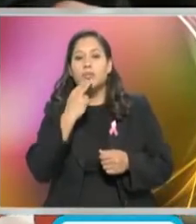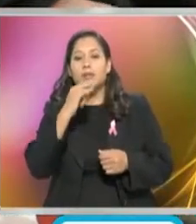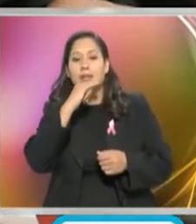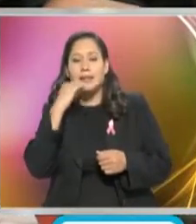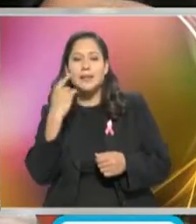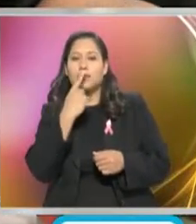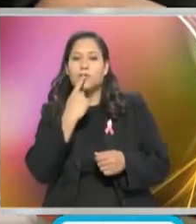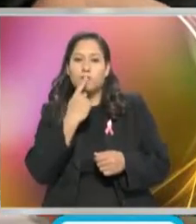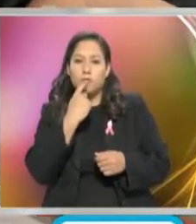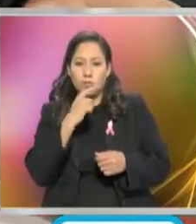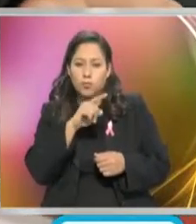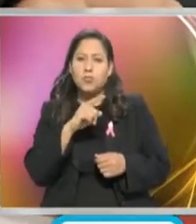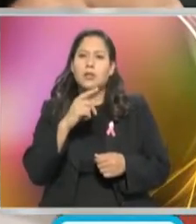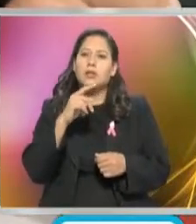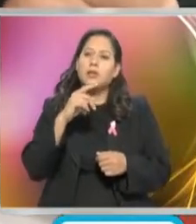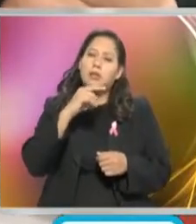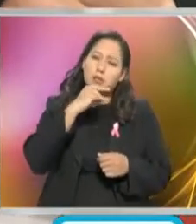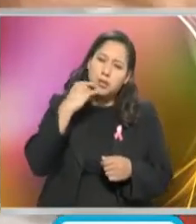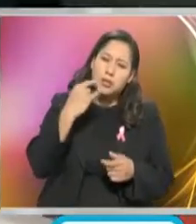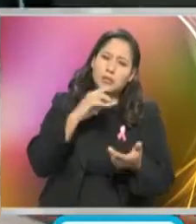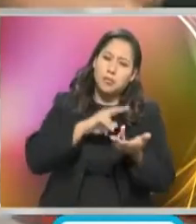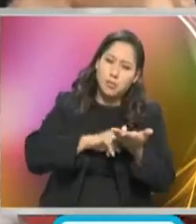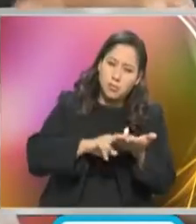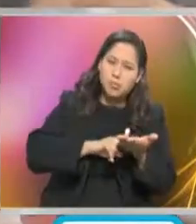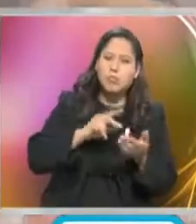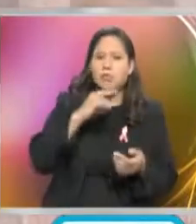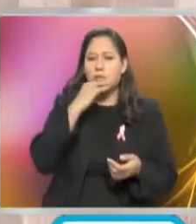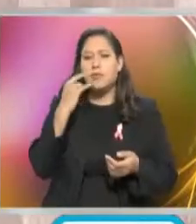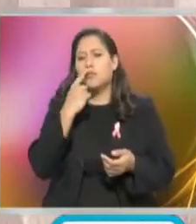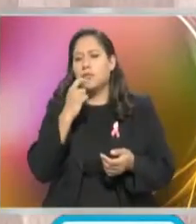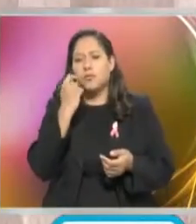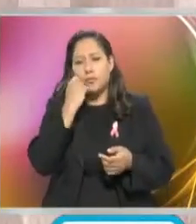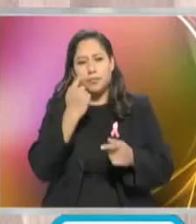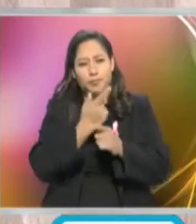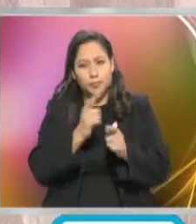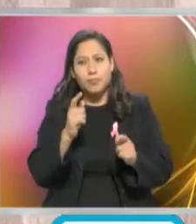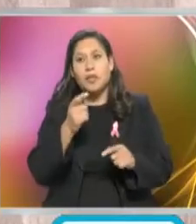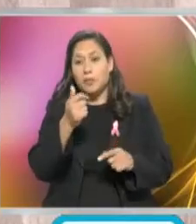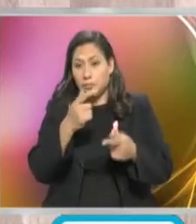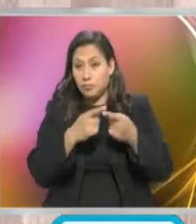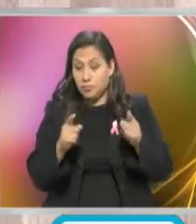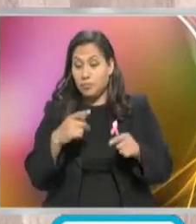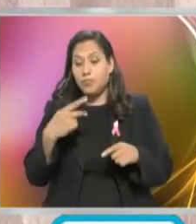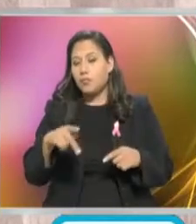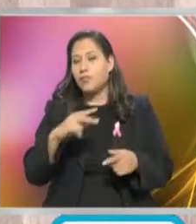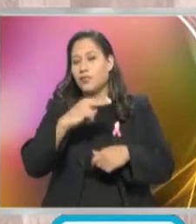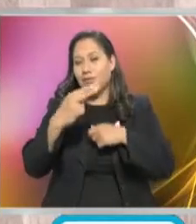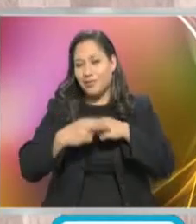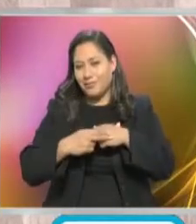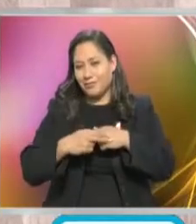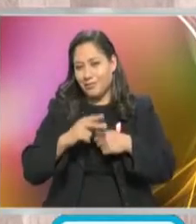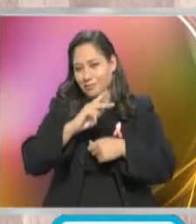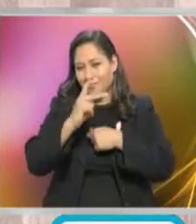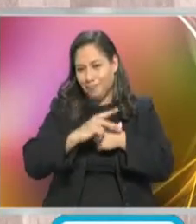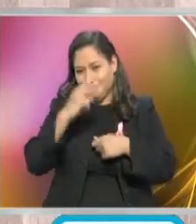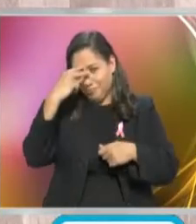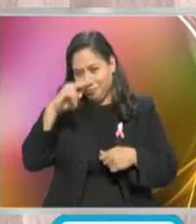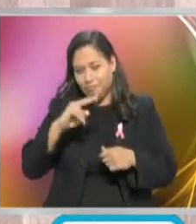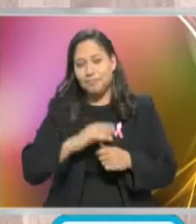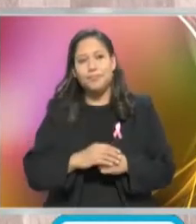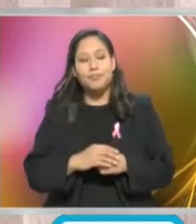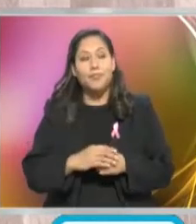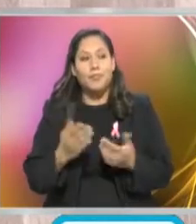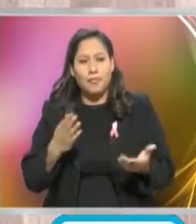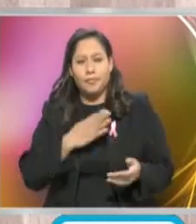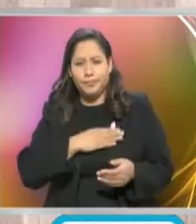Salsa la que ustedes quieran, roja, verde. Me encanta Queda este rica, platillo. entonces, para que sea como diferente. Muy original. Muy nacionalizado, ¿no? Sí.